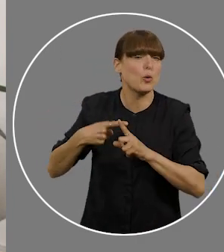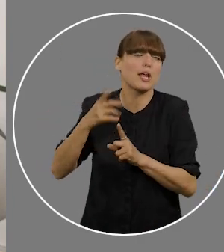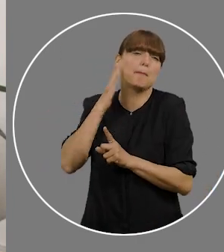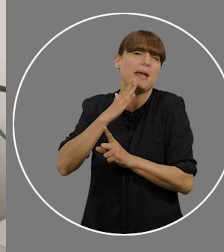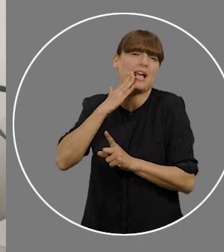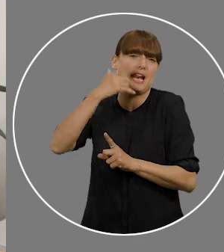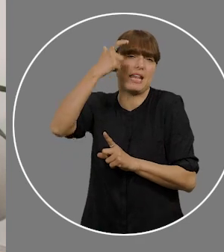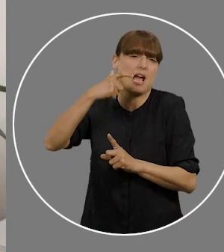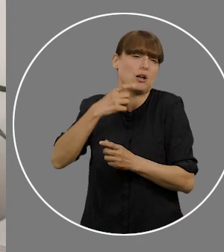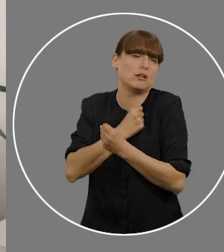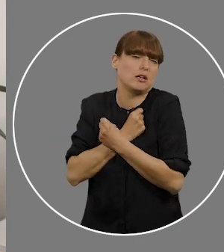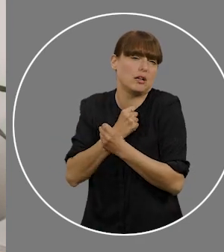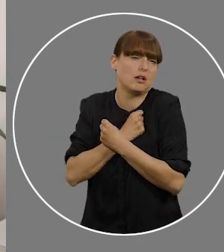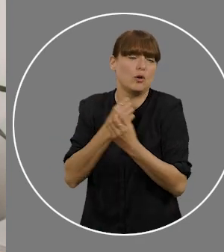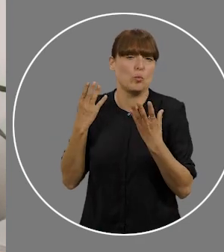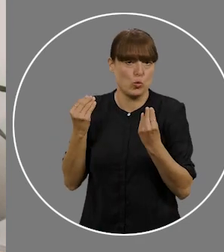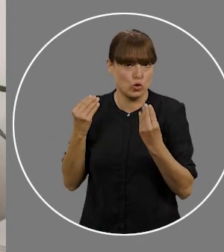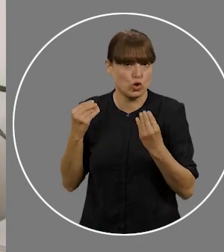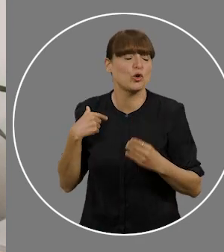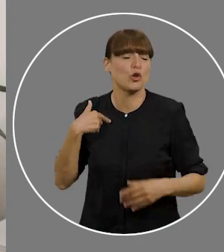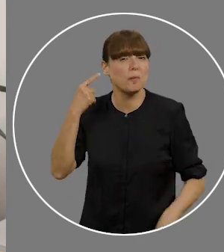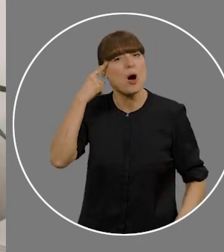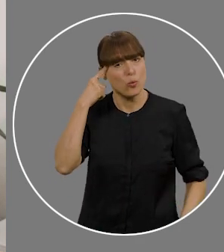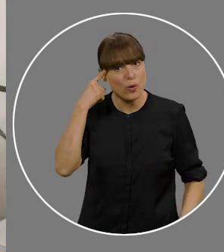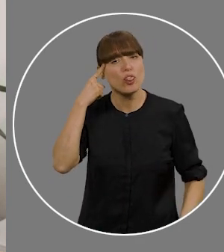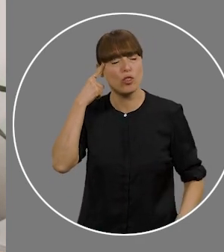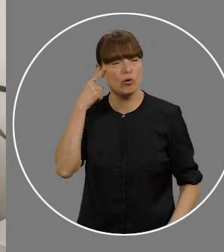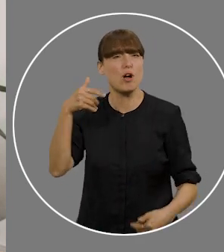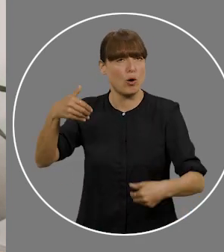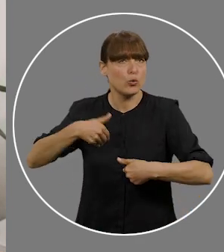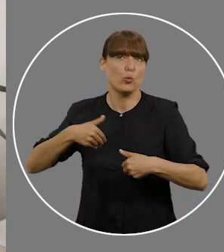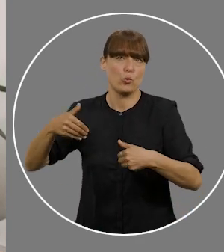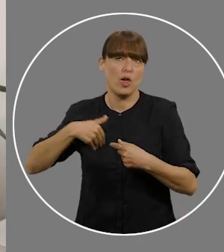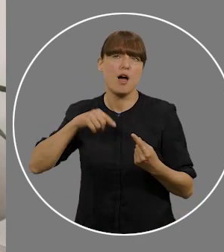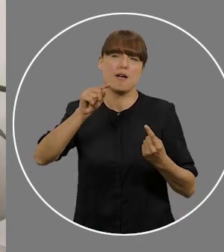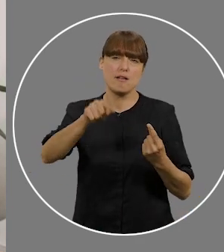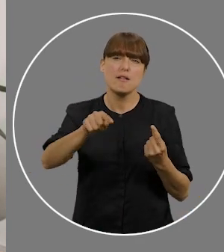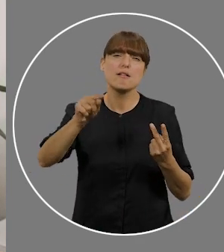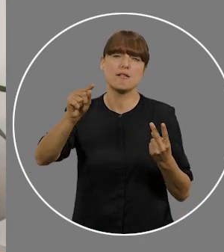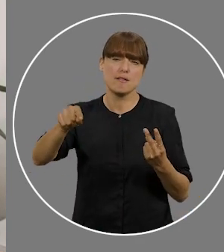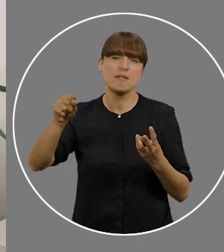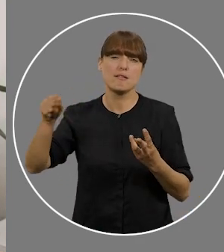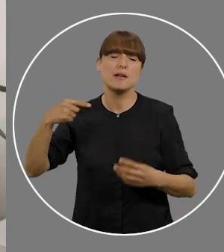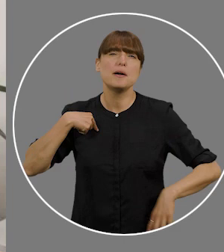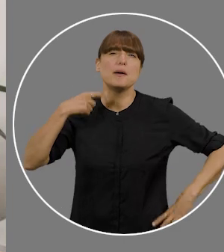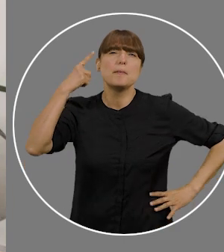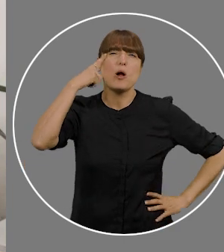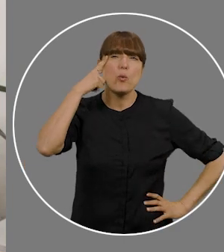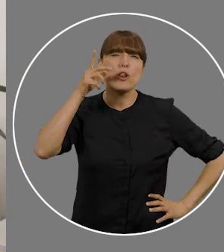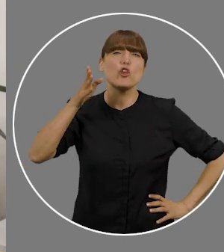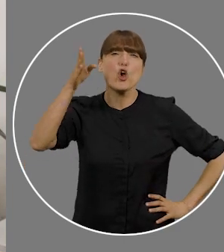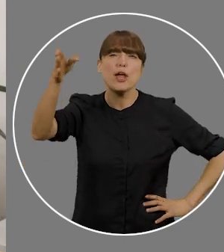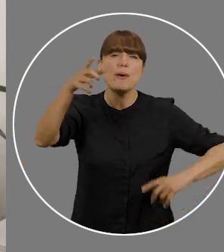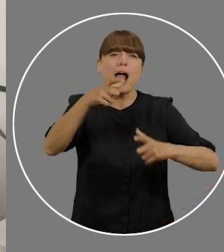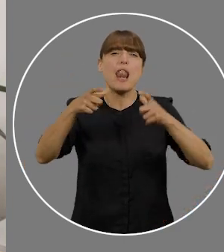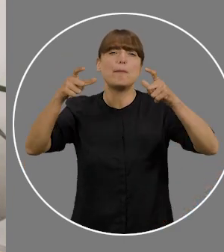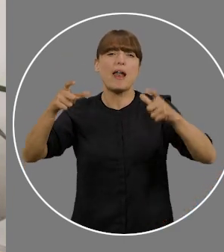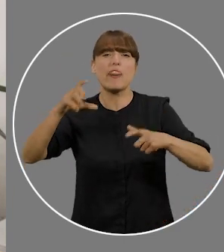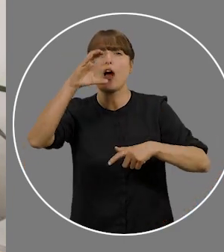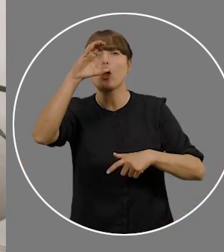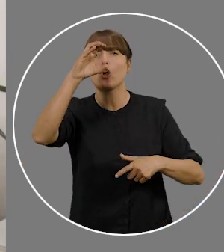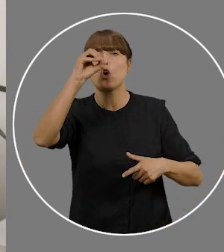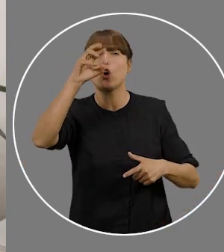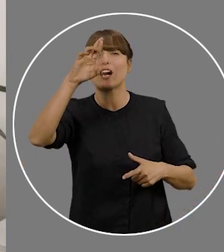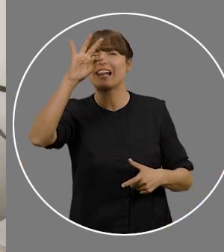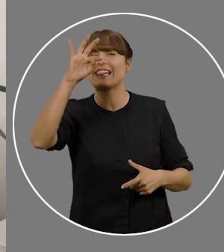mucho. Yo allí dejaba la garrafa de agua, que eso está en la Plaza Cortada, se llama. Estaba